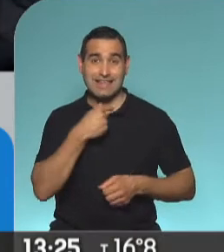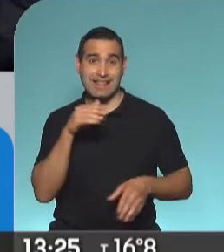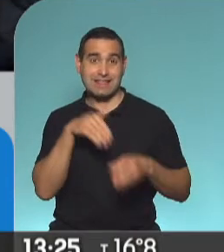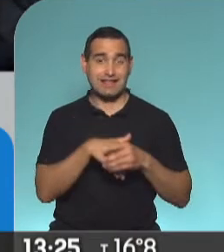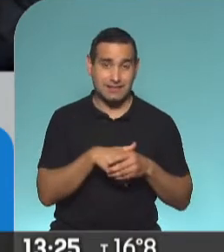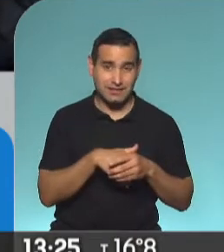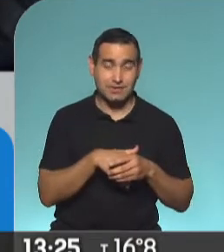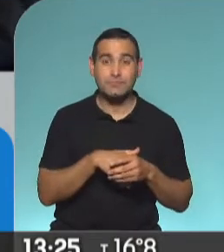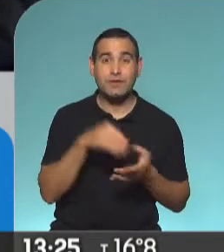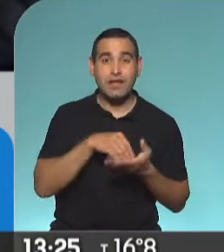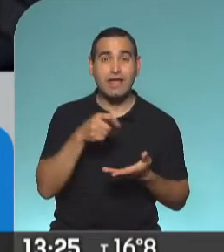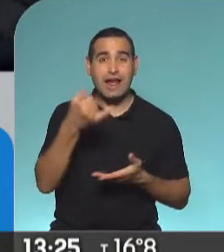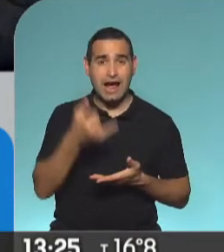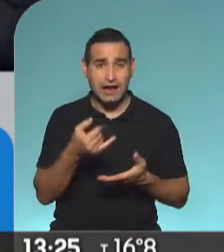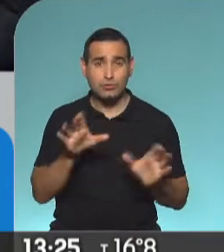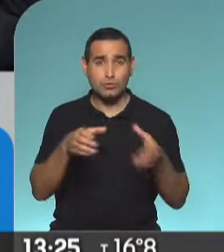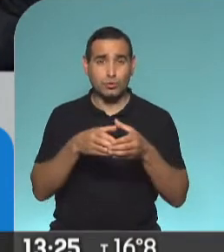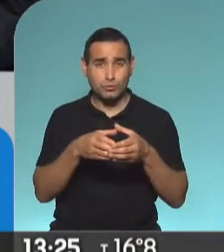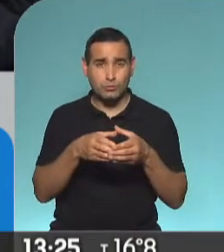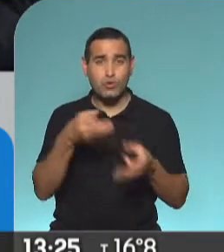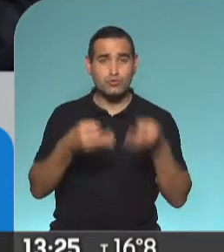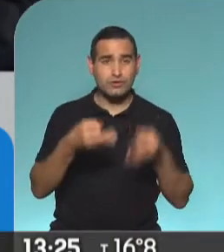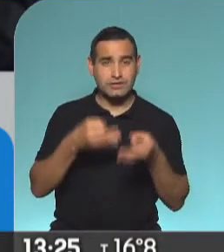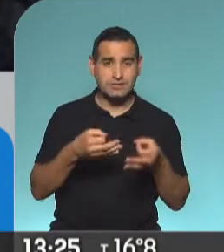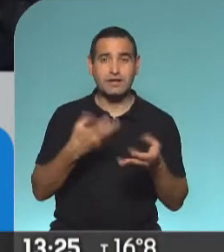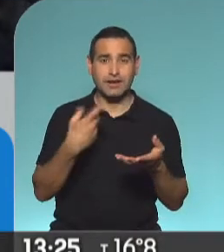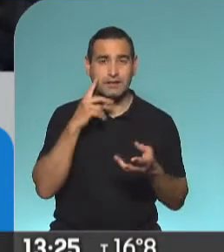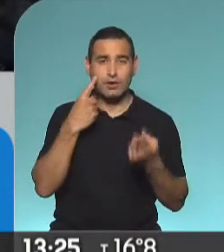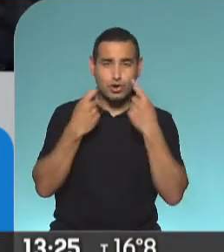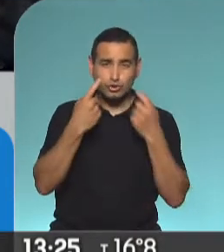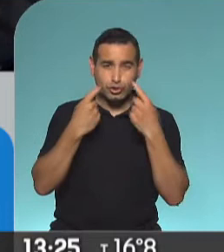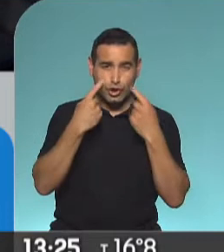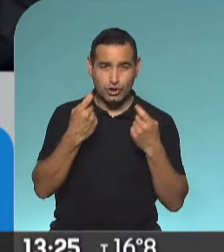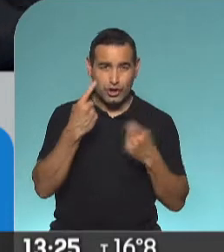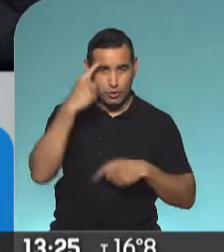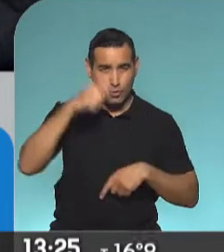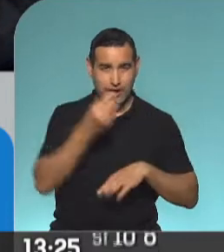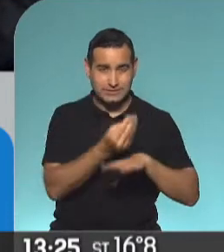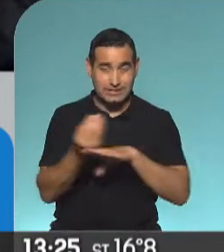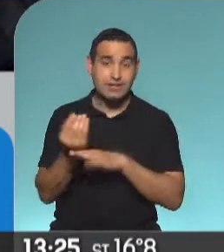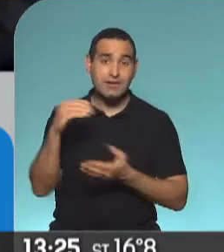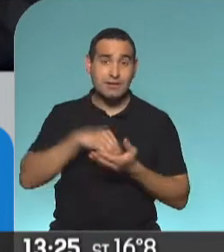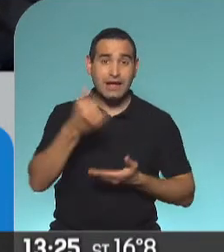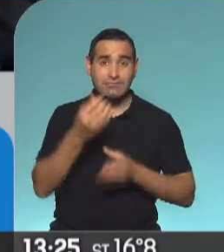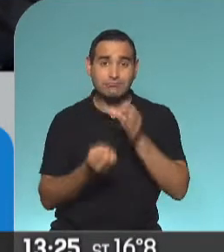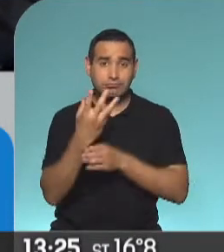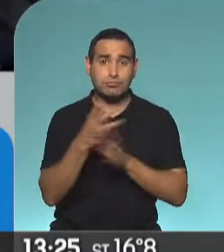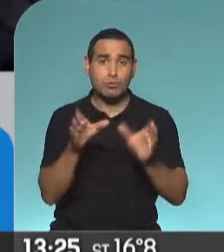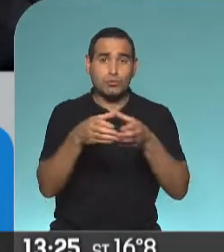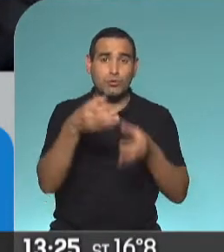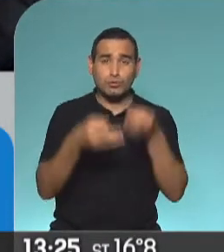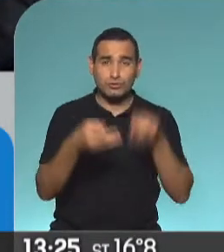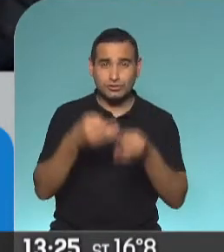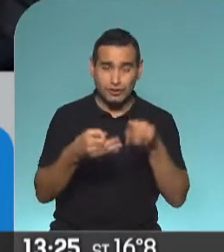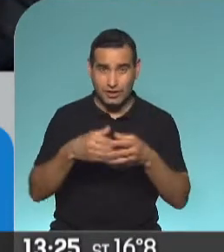mesa judicial que patrullaban los distintos estamentos del Poder Judicial, creó un partido judicial que era